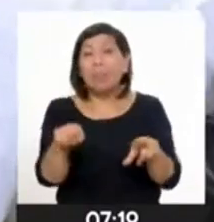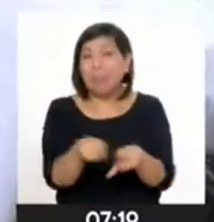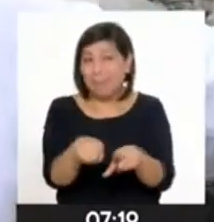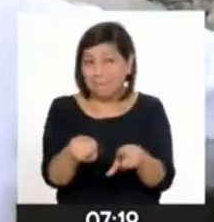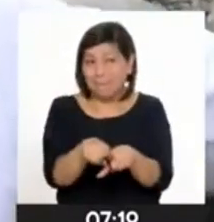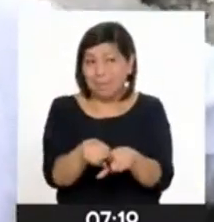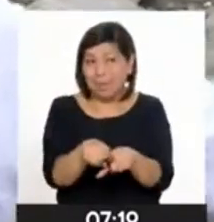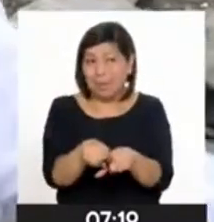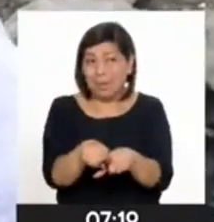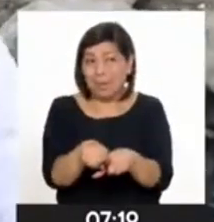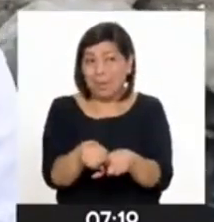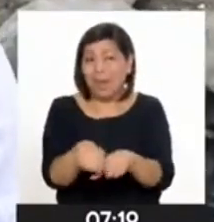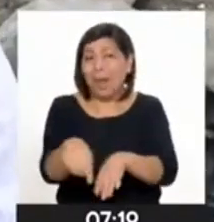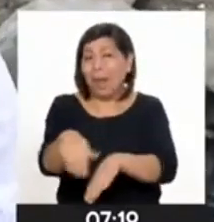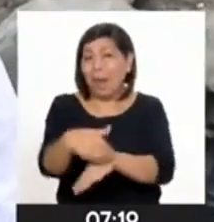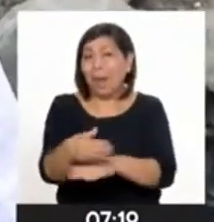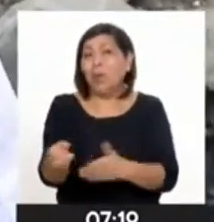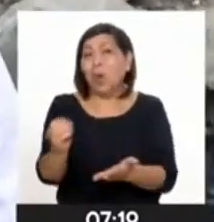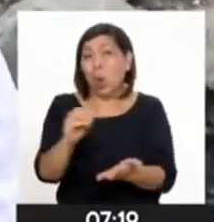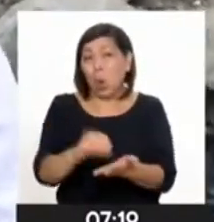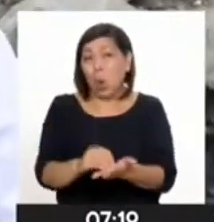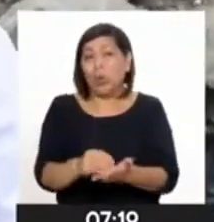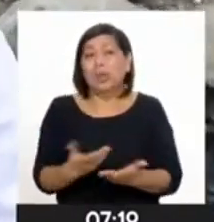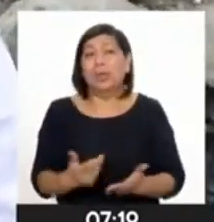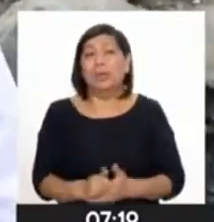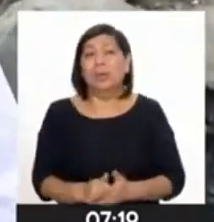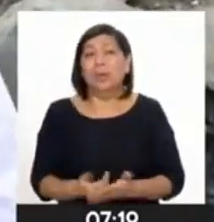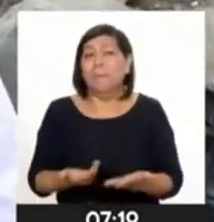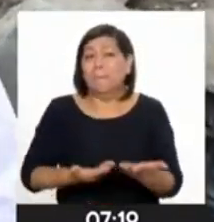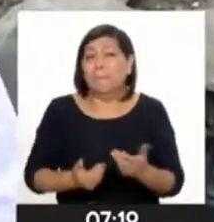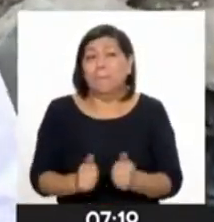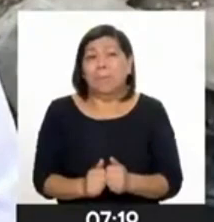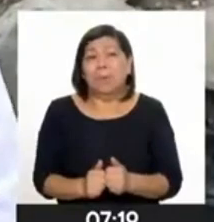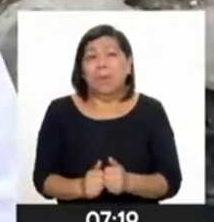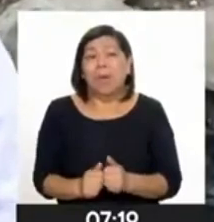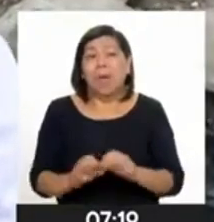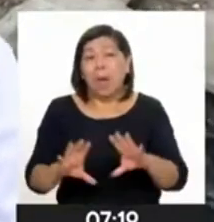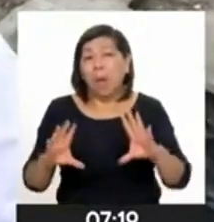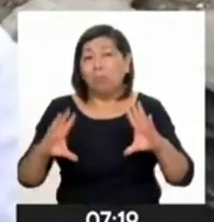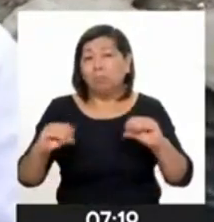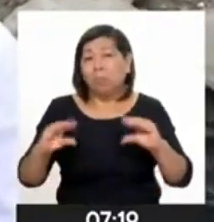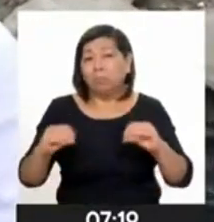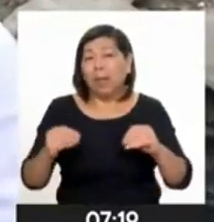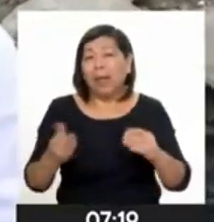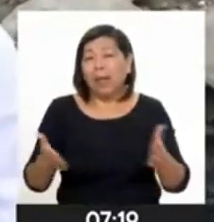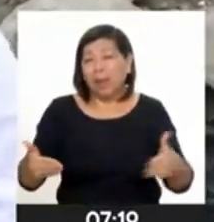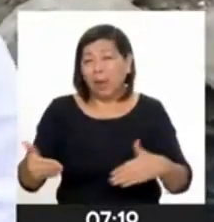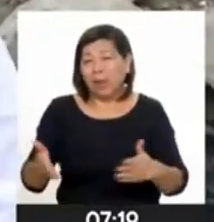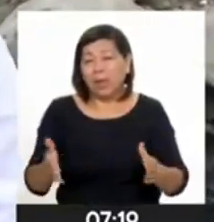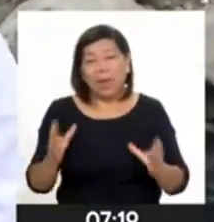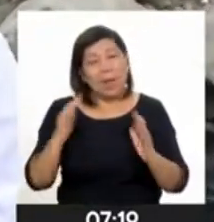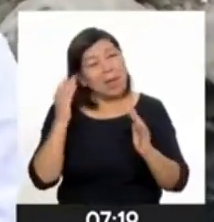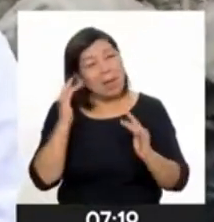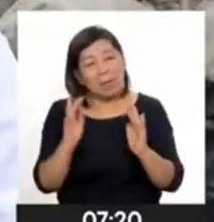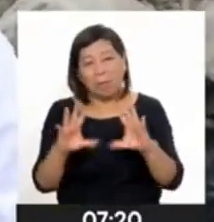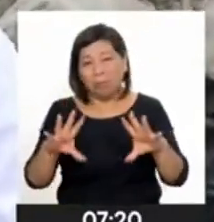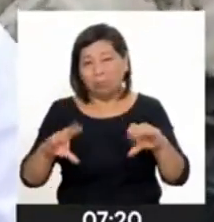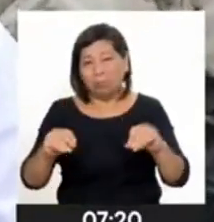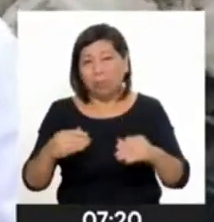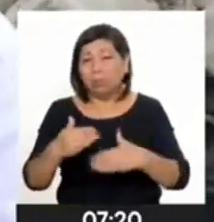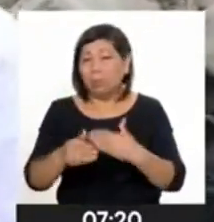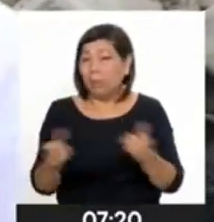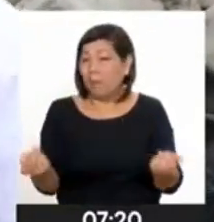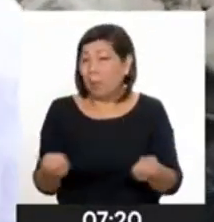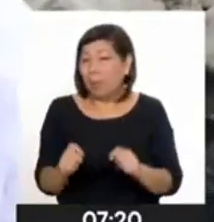que ya están ocupando la vía pública nuevamente con otras actividades comerciales, como son los colchones. Y fiscalización está yendo a poder cerrar y